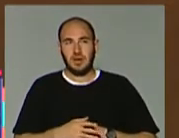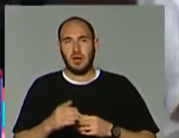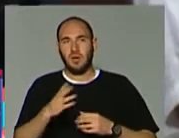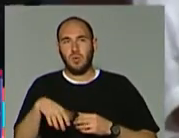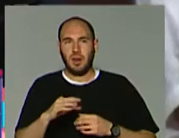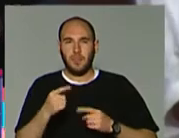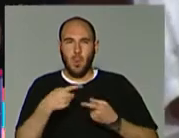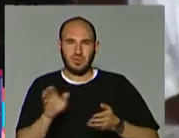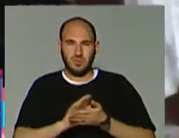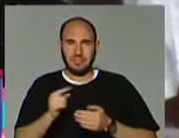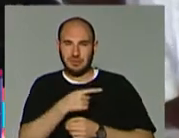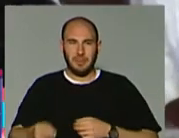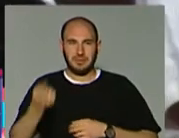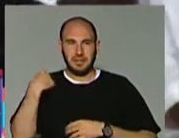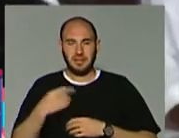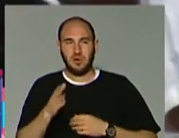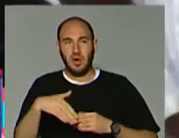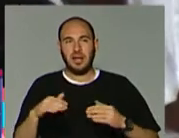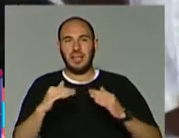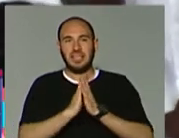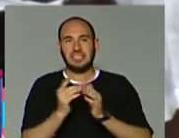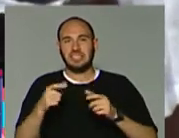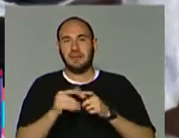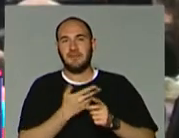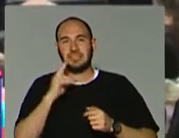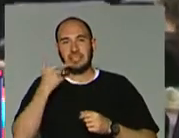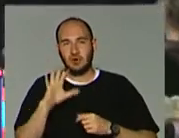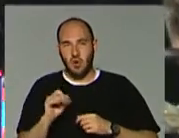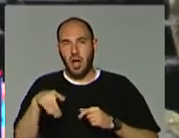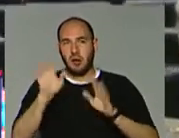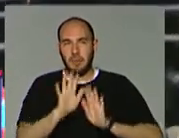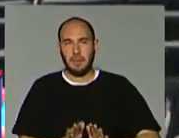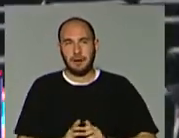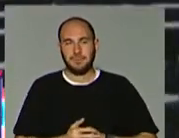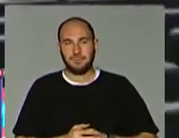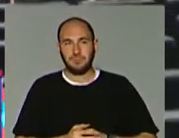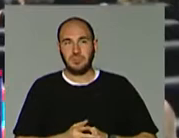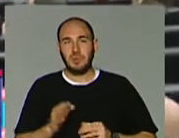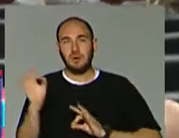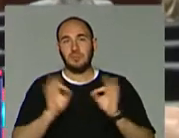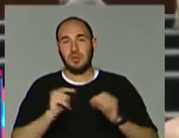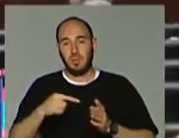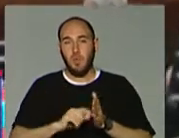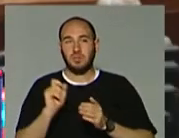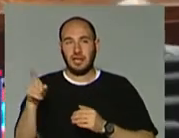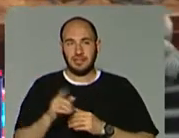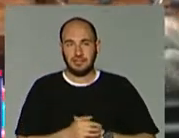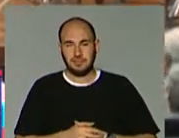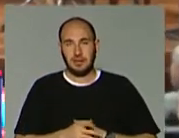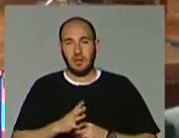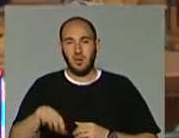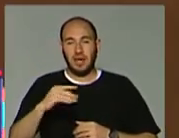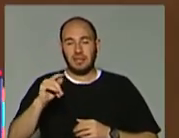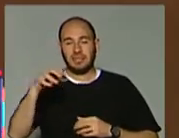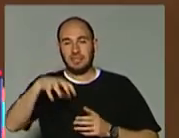Durufle hace muy poquito, la semana pasada, en la Basílica de San Francisco, y ahora nos estamos preparando para para este proyecto en Buenos Aires, nada más ni nada menos que en la